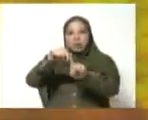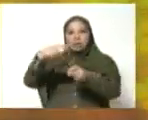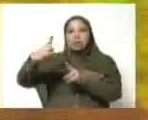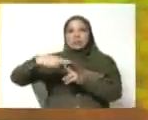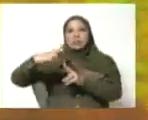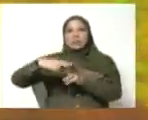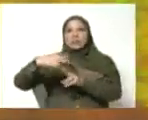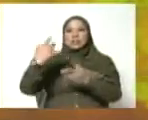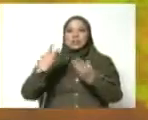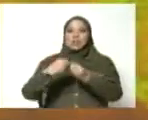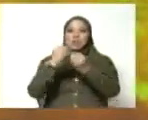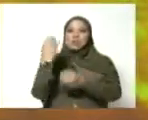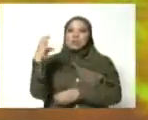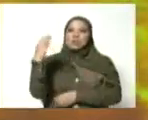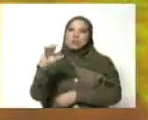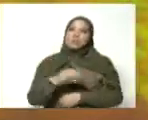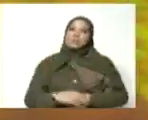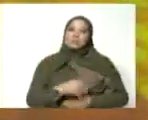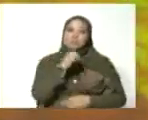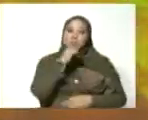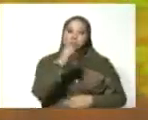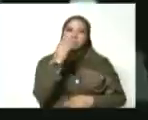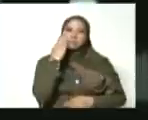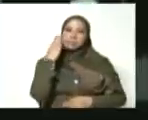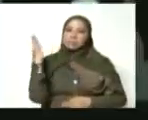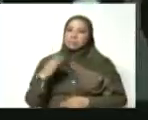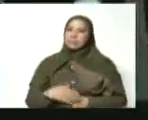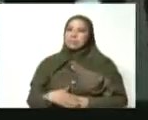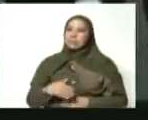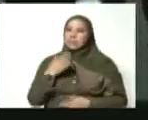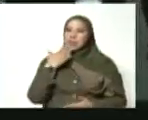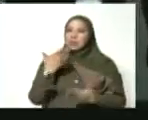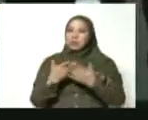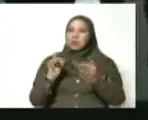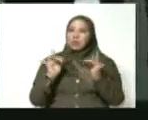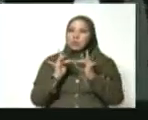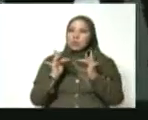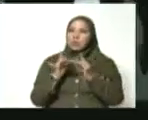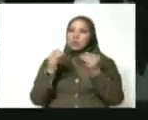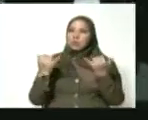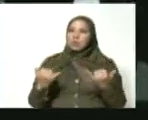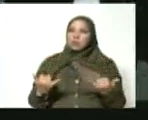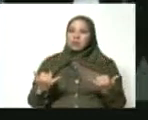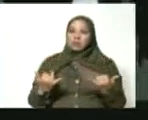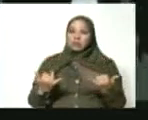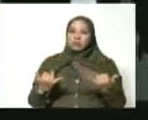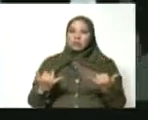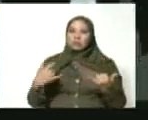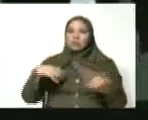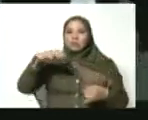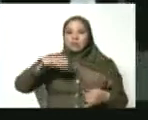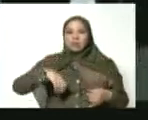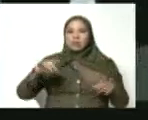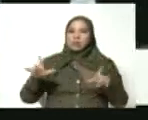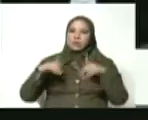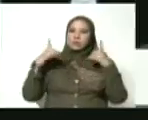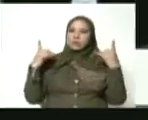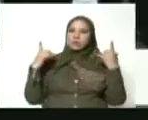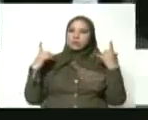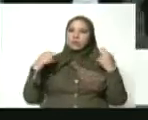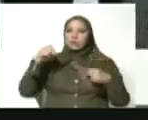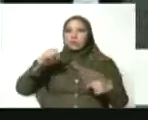Enmi Ángel nos amplía esta información. Sí, muchísimas gracias por el contacto que establecemos a esta hora desde el estado La Guaira. En efecto,